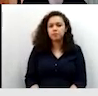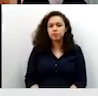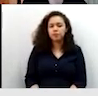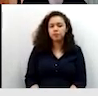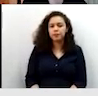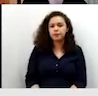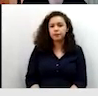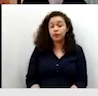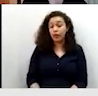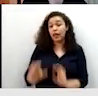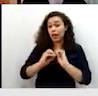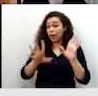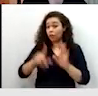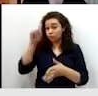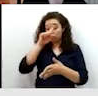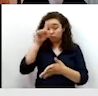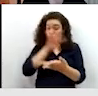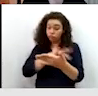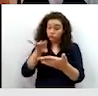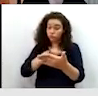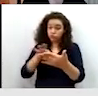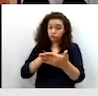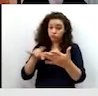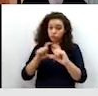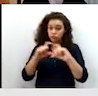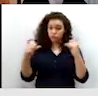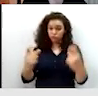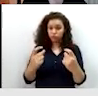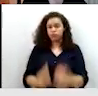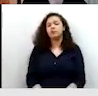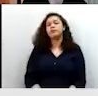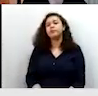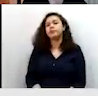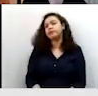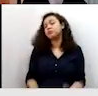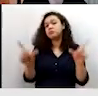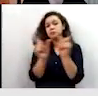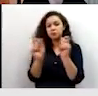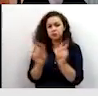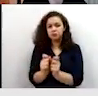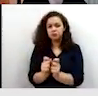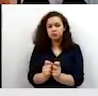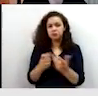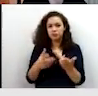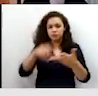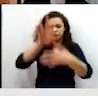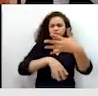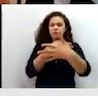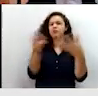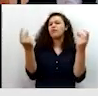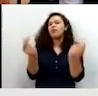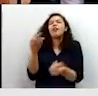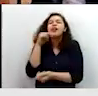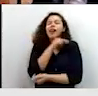Siempre siguiendo las recomendaciones del fabricante. Pues bueno, en resumen, pues si vemos aquí, es una tabla muy rápida, donde